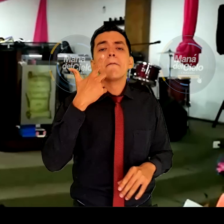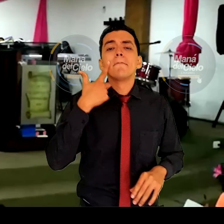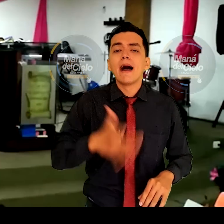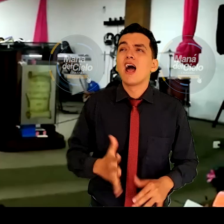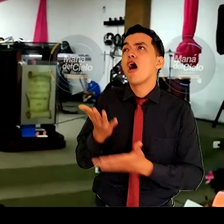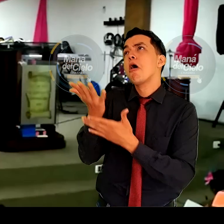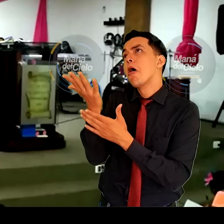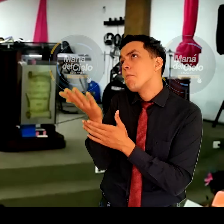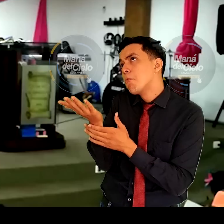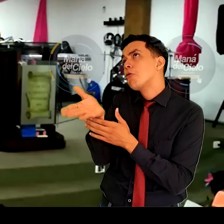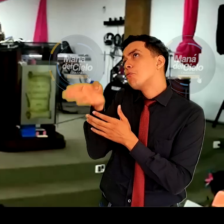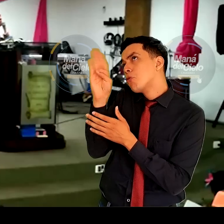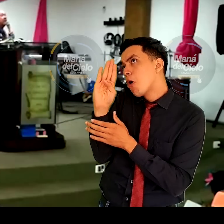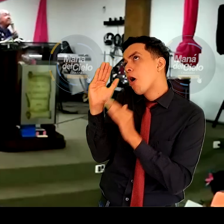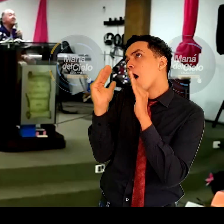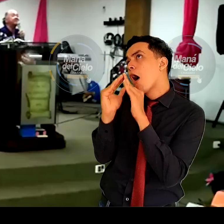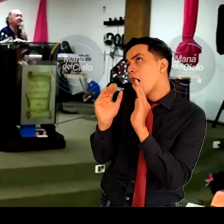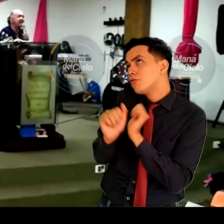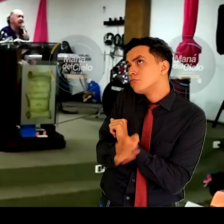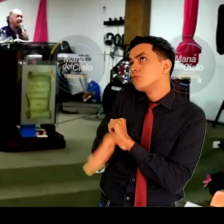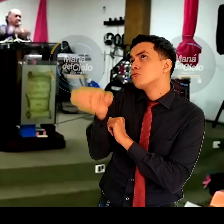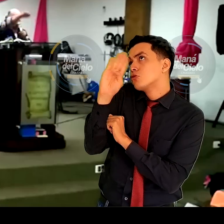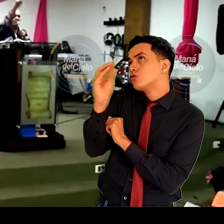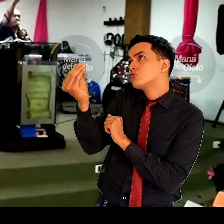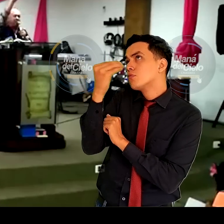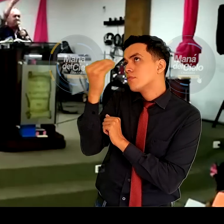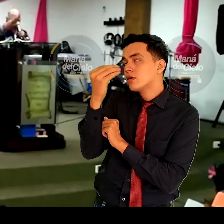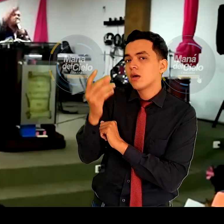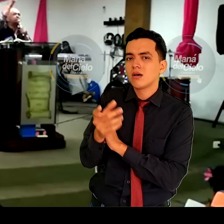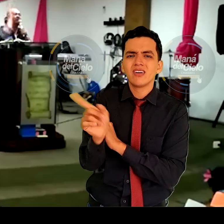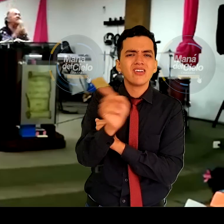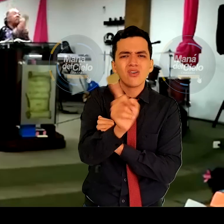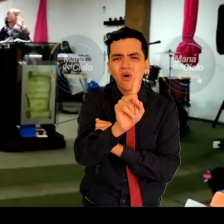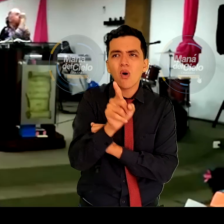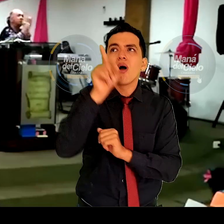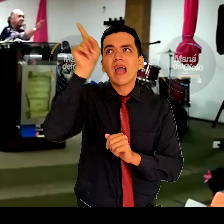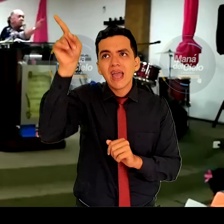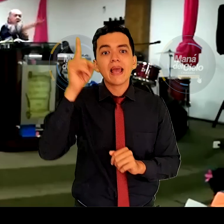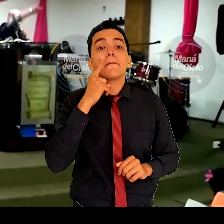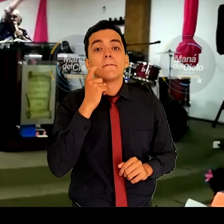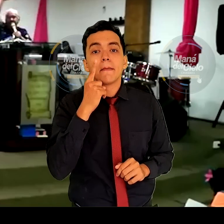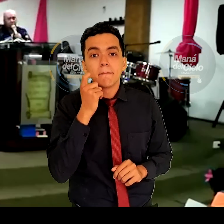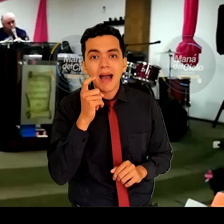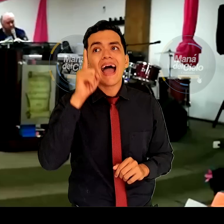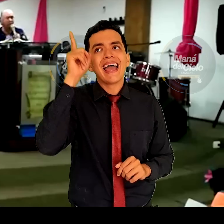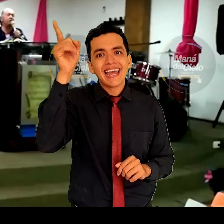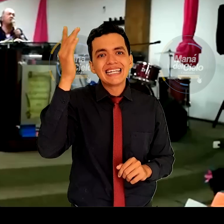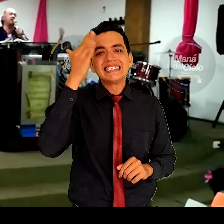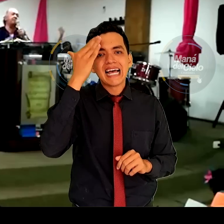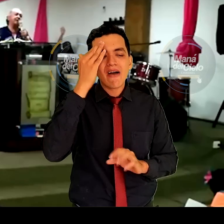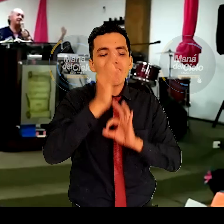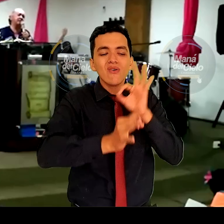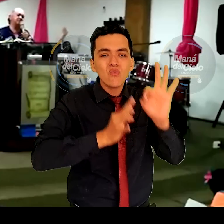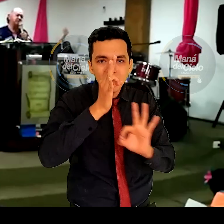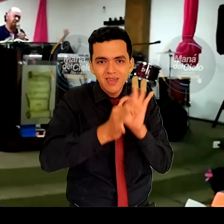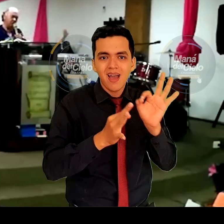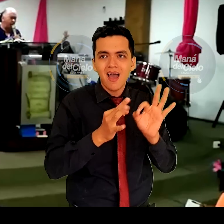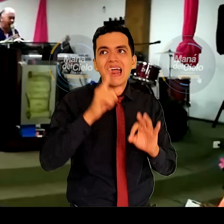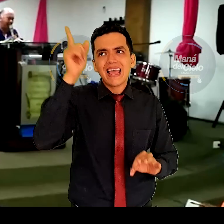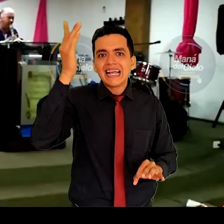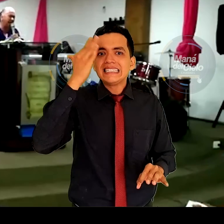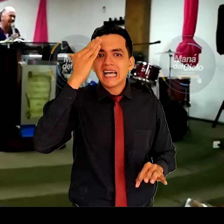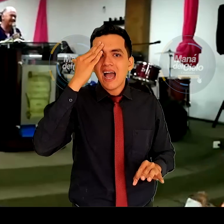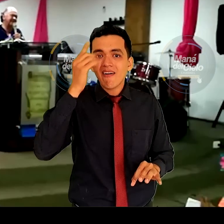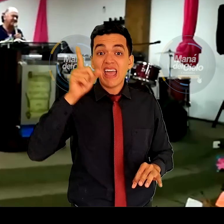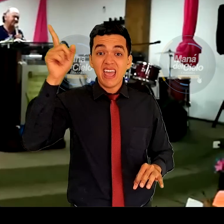comida, Dios mío, dame techo, dame ropa, porque déjeme decirle que el Padre perfecto se llama Jesucristo y Él es el dueño del oro y la plata.